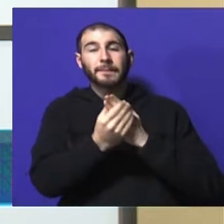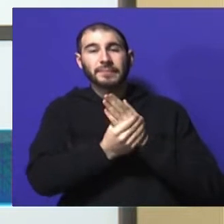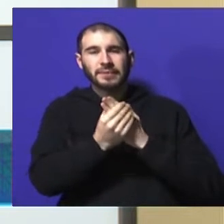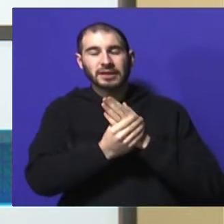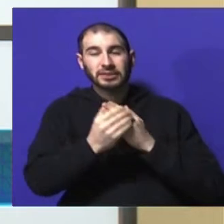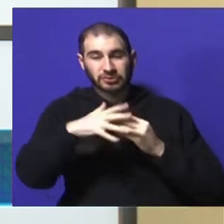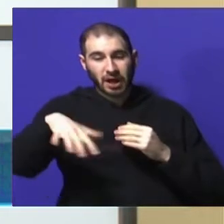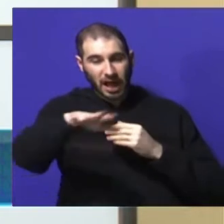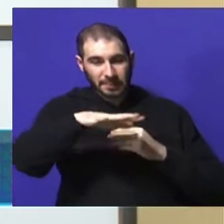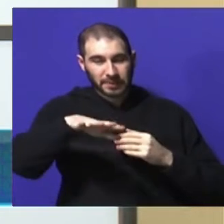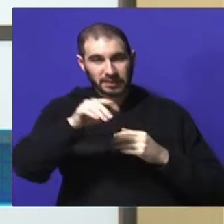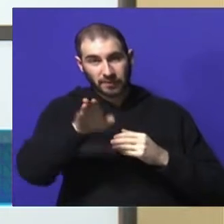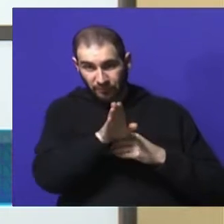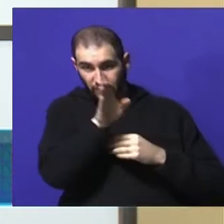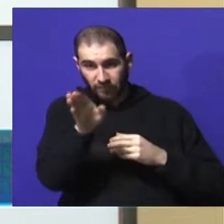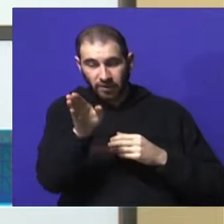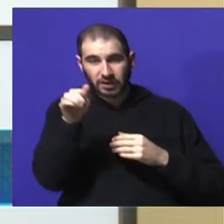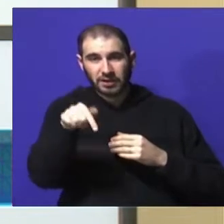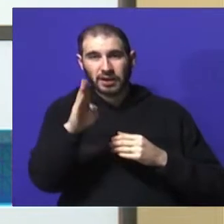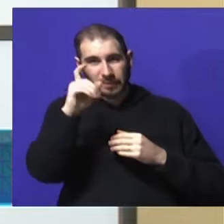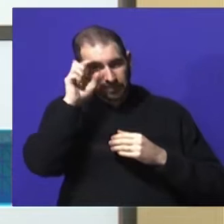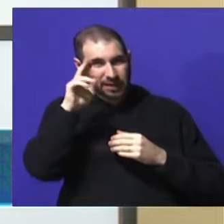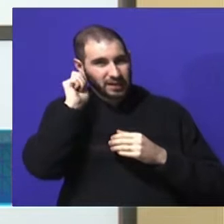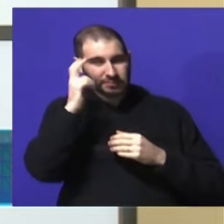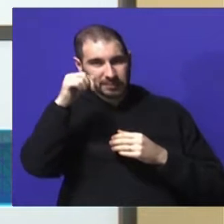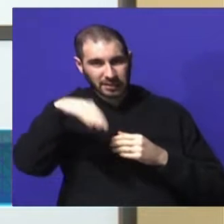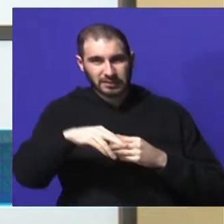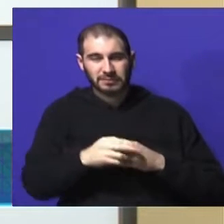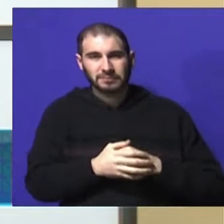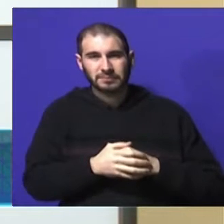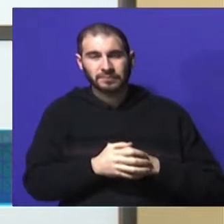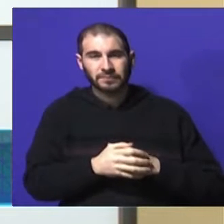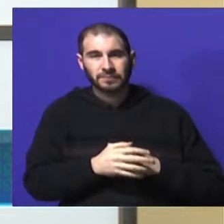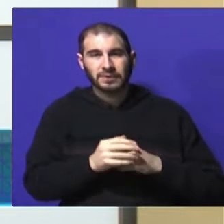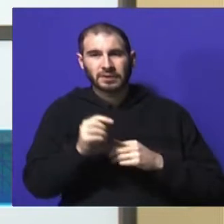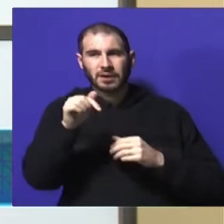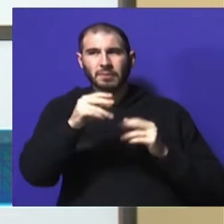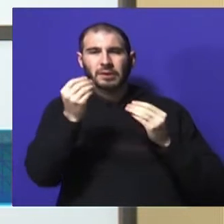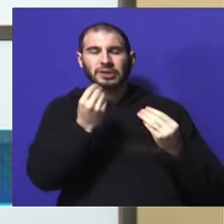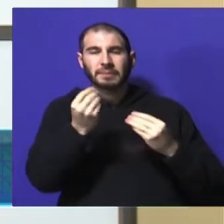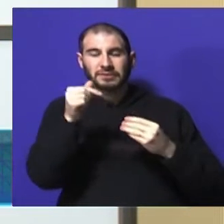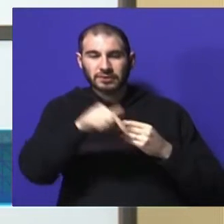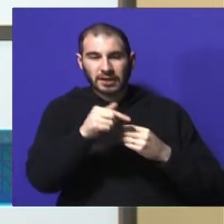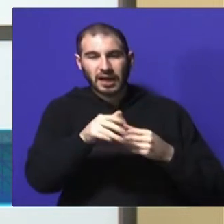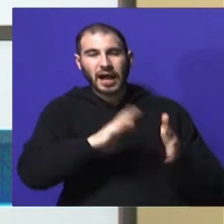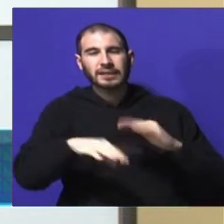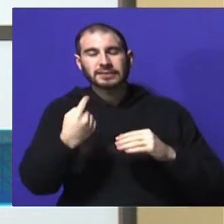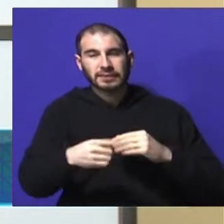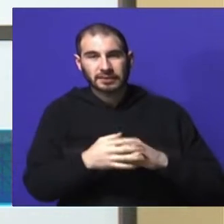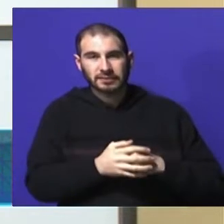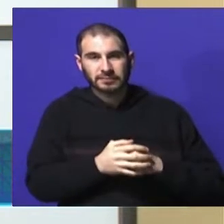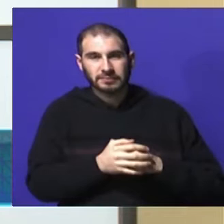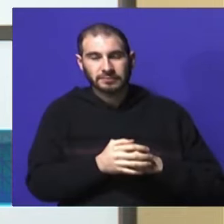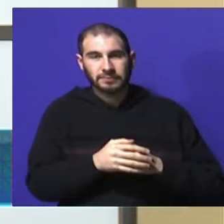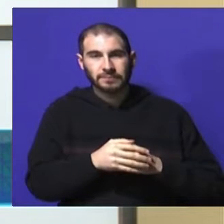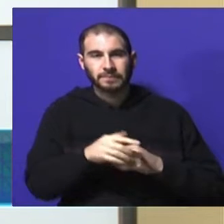Medio Ambiente, el rabino Berman, le pregunté justamente sobre qué se iba a hacer, qué estaba pensando hacer